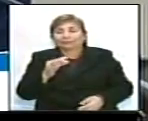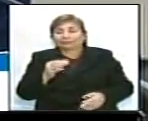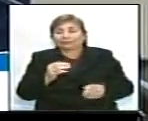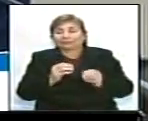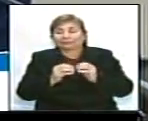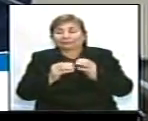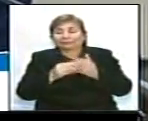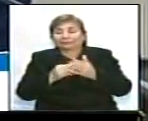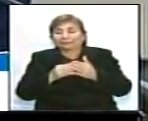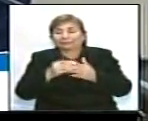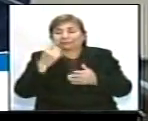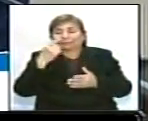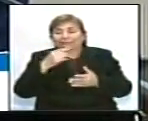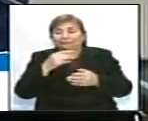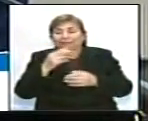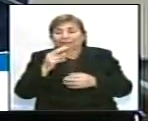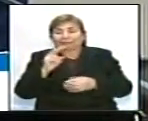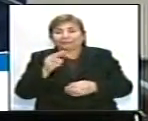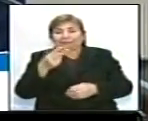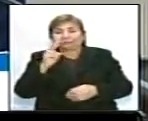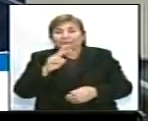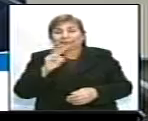esta brecha para los años